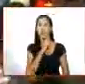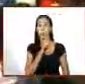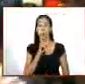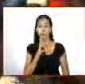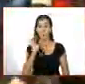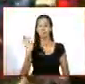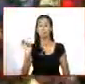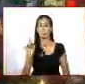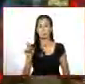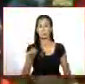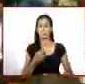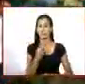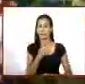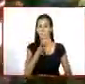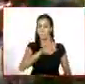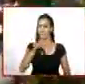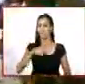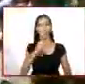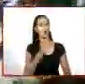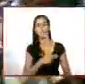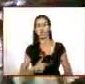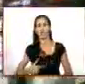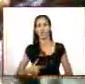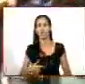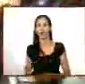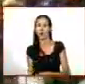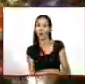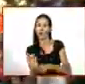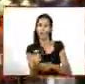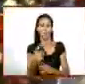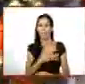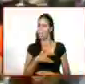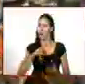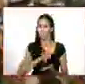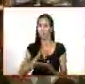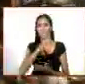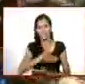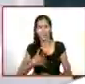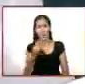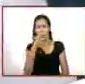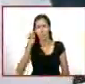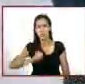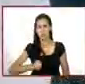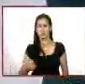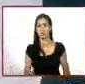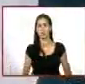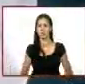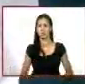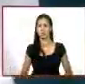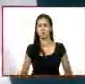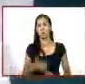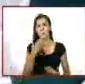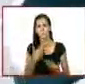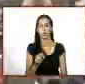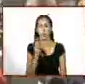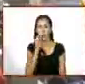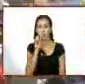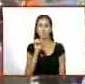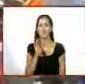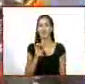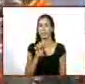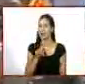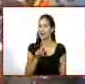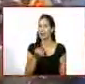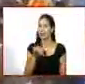nombrado, cuando le aclaró que la gente no quiere campos de golf ni aeropuertos, sino alimentos, por lo que le pidió que se pusiera a trabajar.